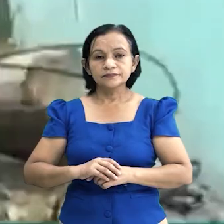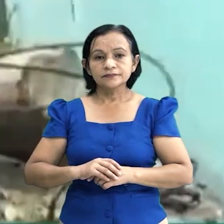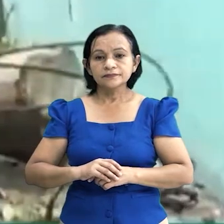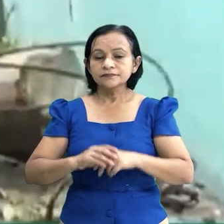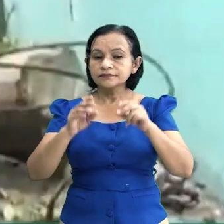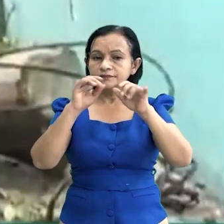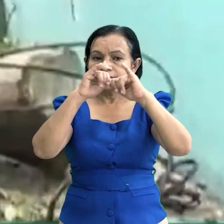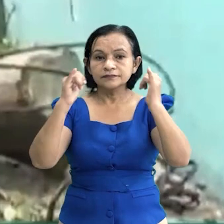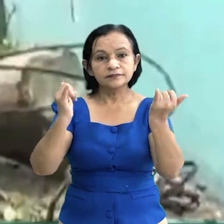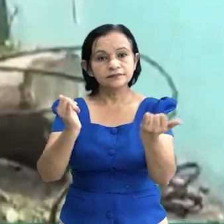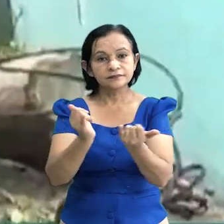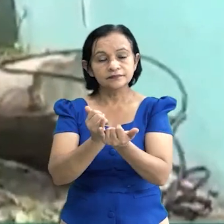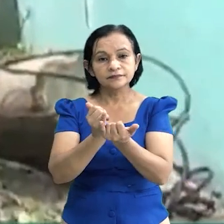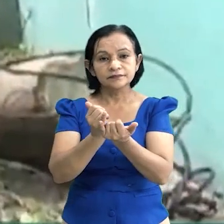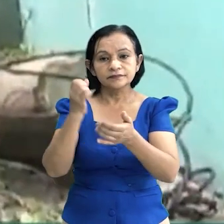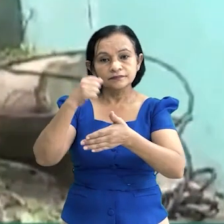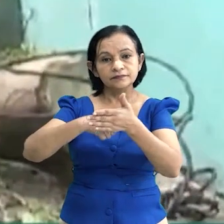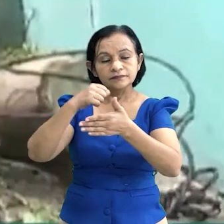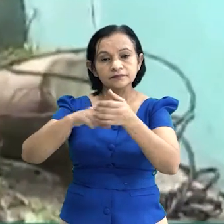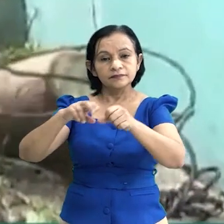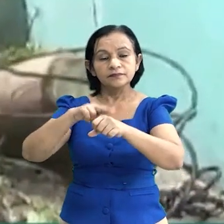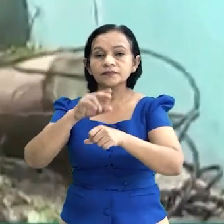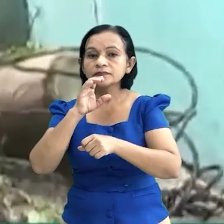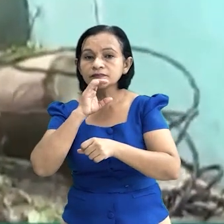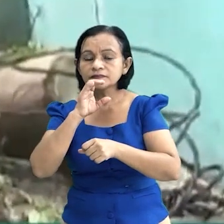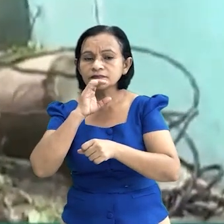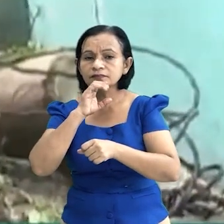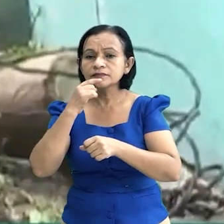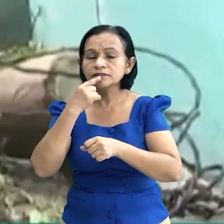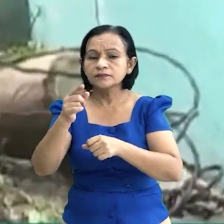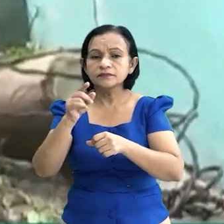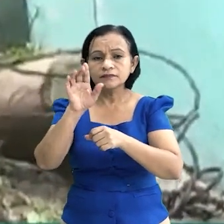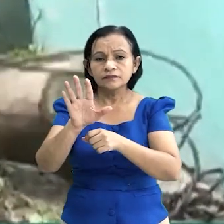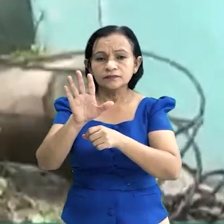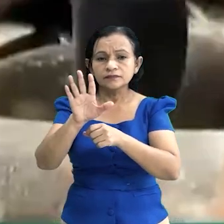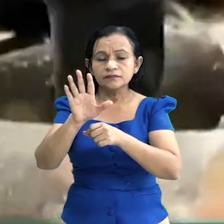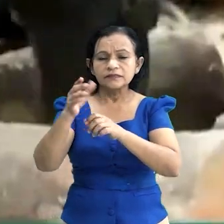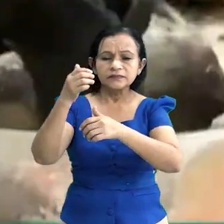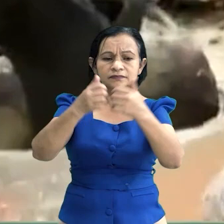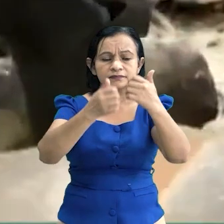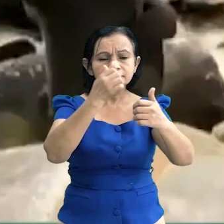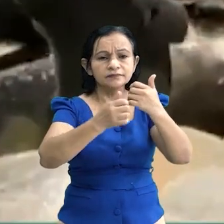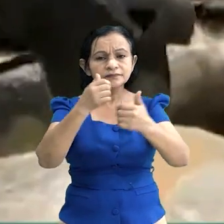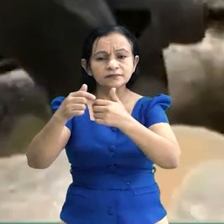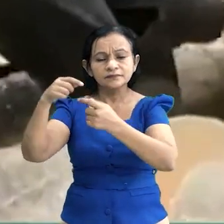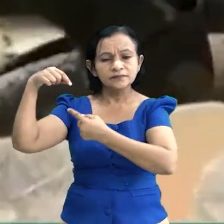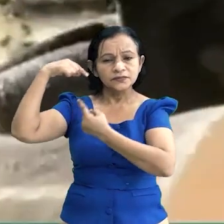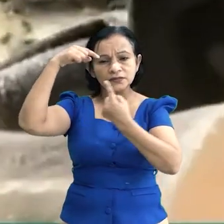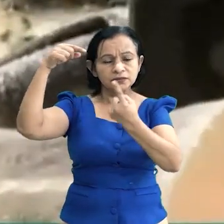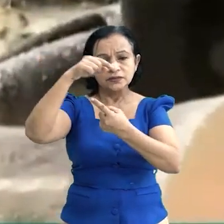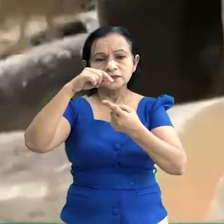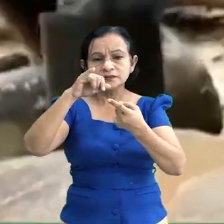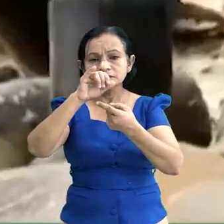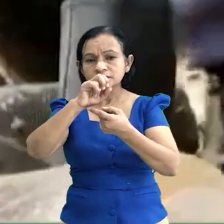En el plano internacional, el Consejo de Defensa Nacional de Cuba comunicó que la población de los 5 territorios afectados por el paso del huracán